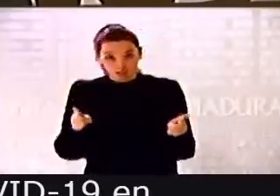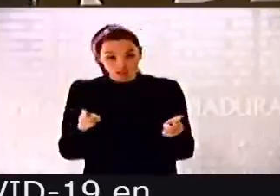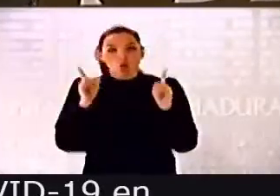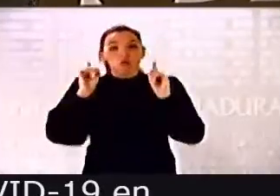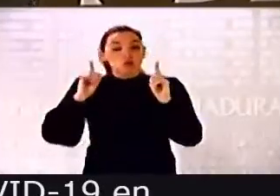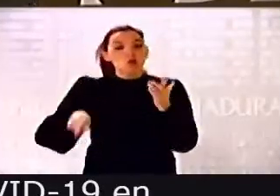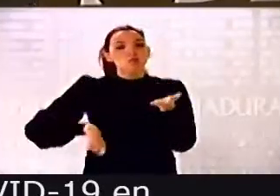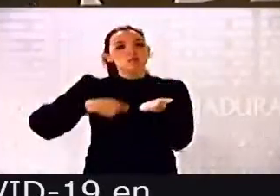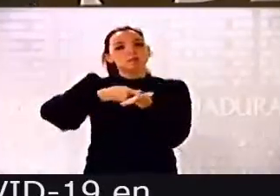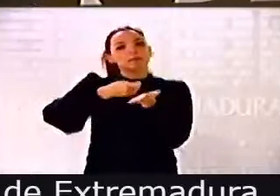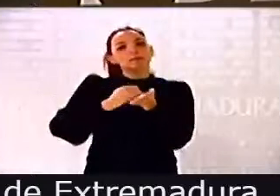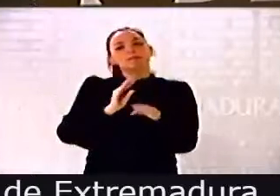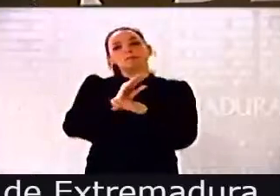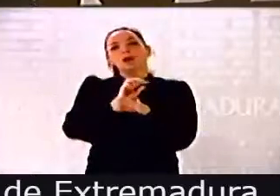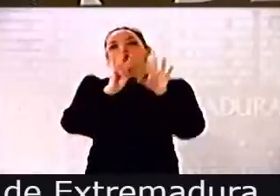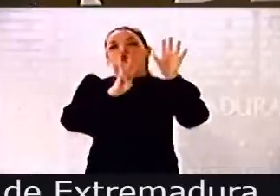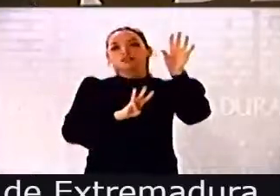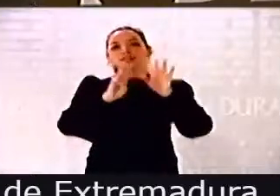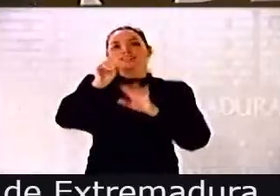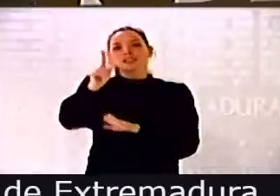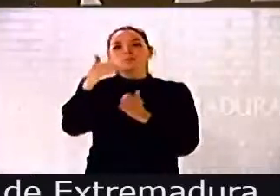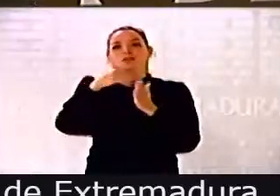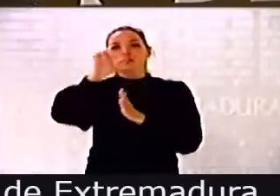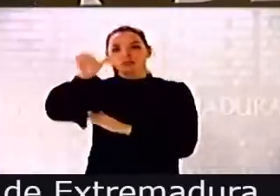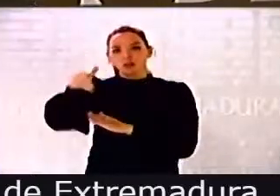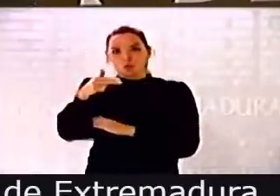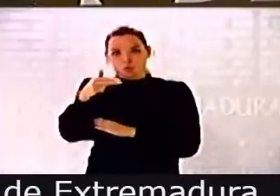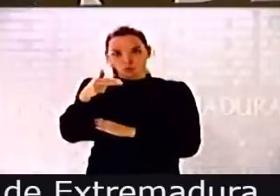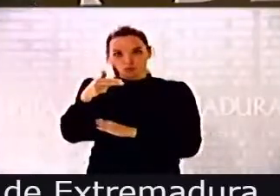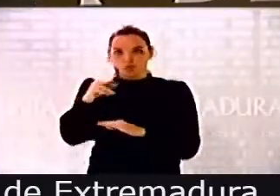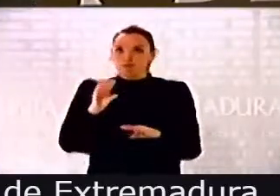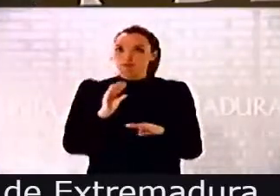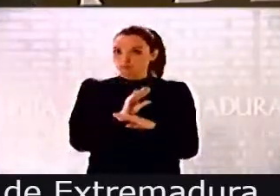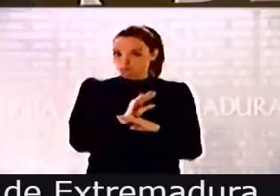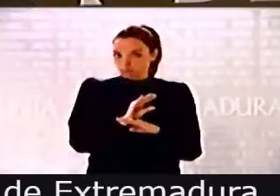hemos invertido 86 millones de euros.